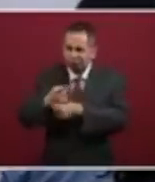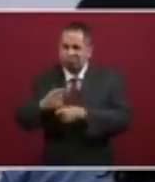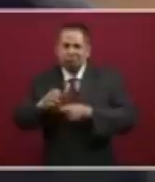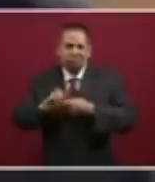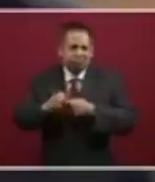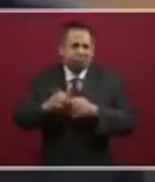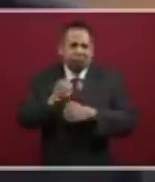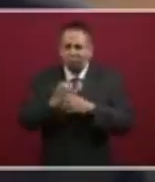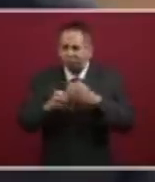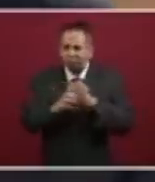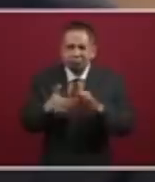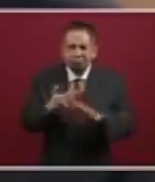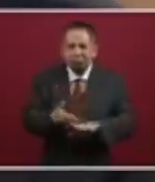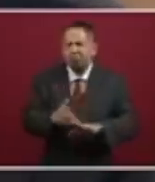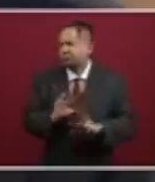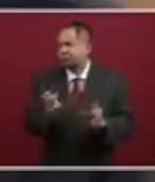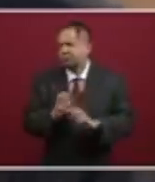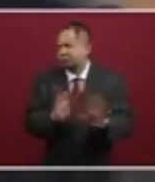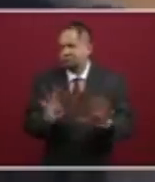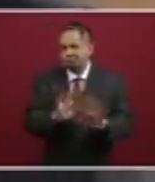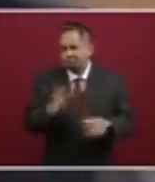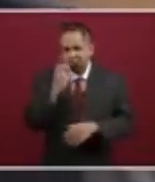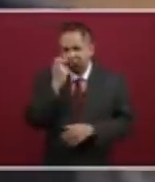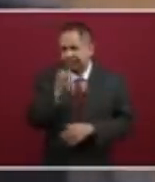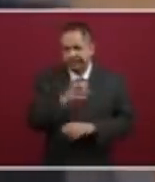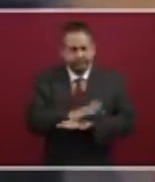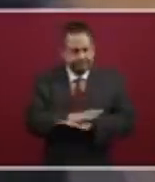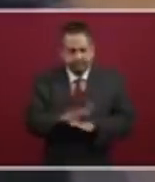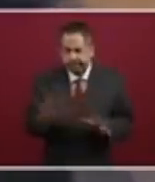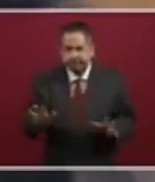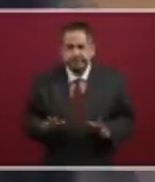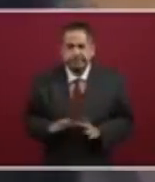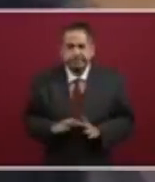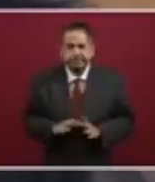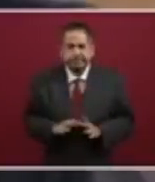No queremos eso, queremos